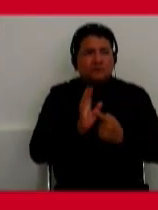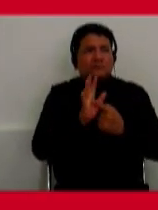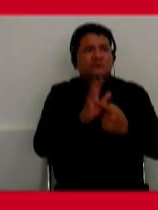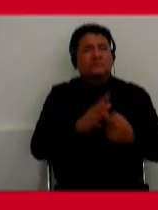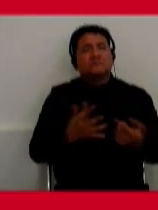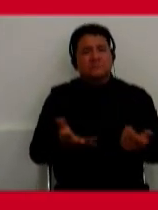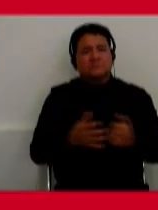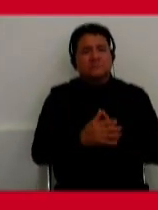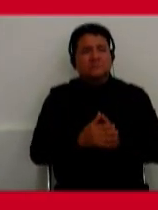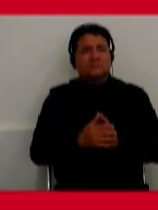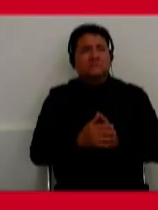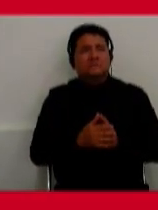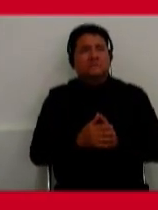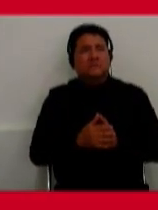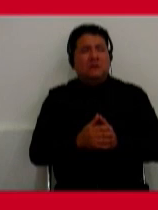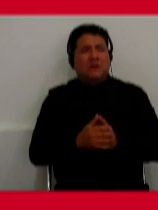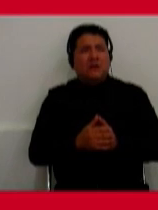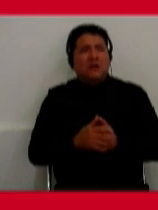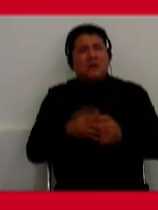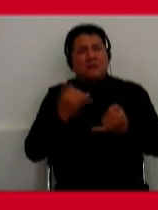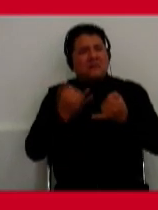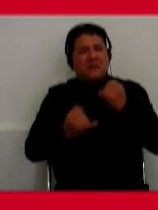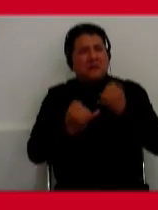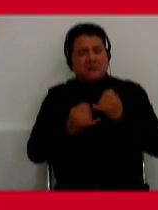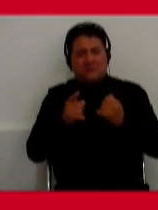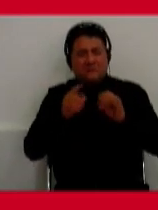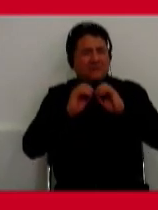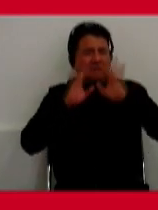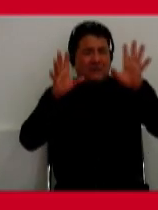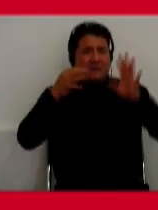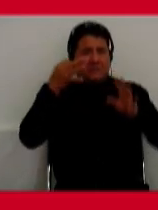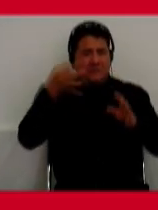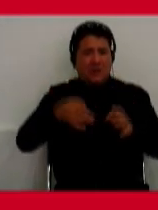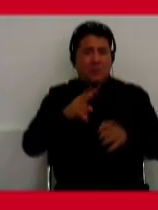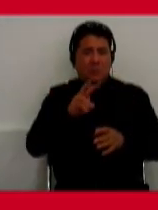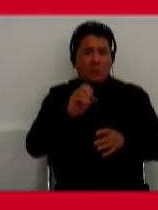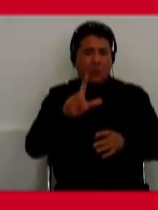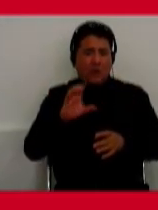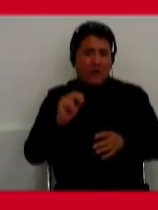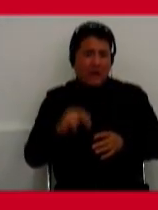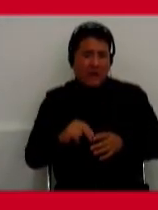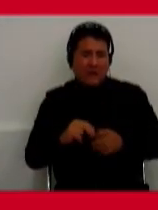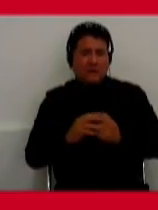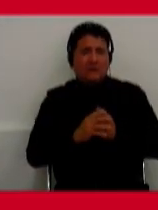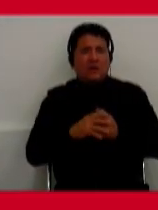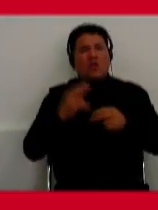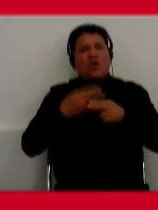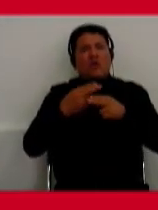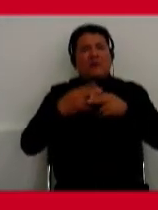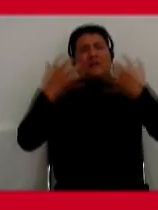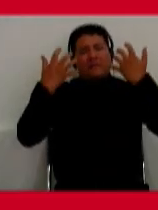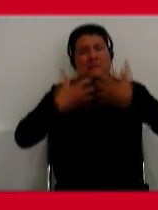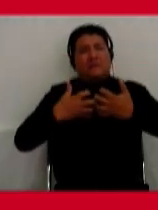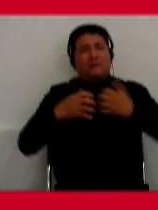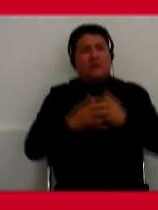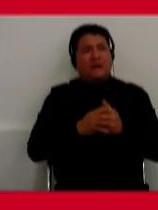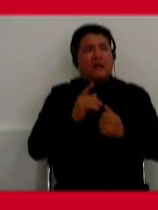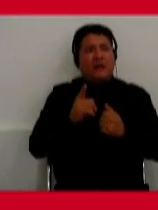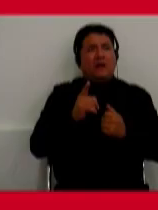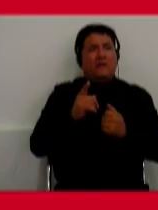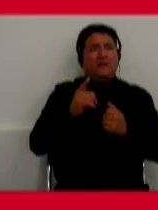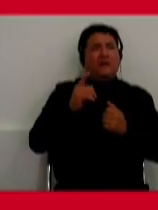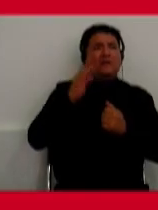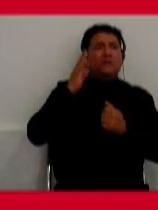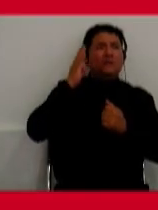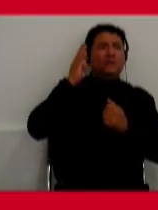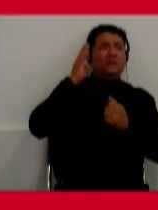Conclusiones, claramente Volcan establece un nuevo estándar de geomecánica. La metodología bayesiana cuantitativa, estable y replicable